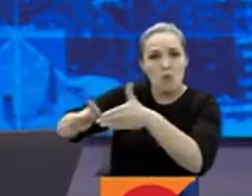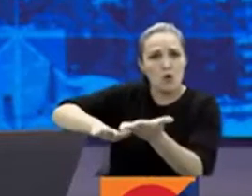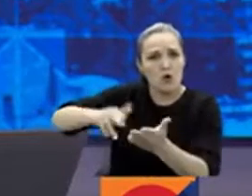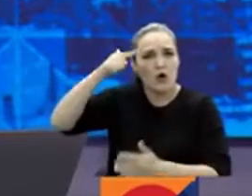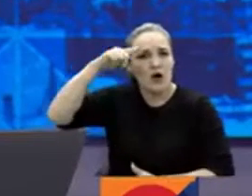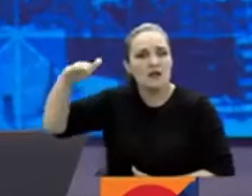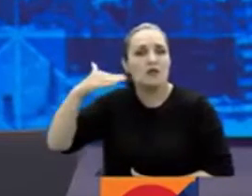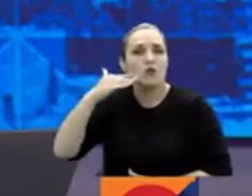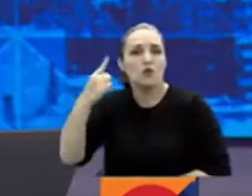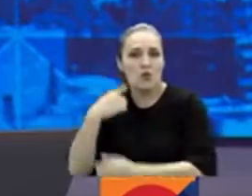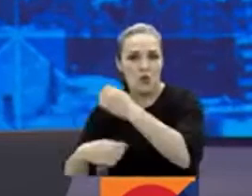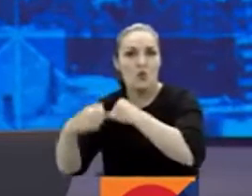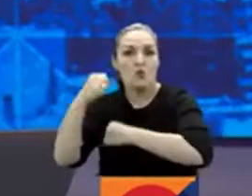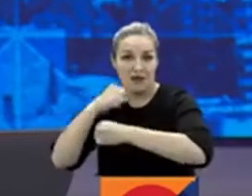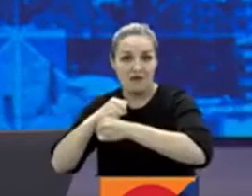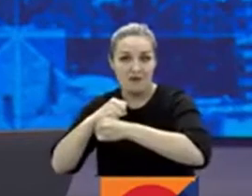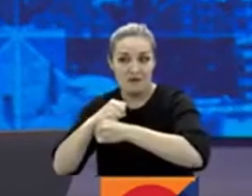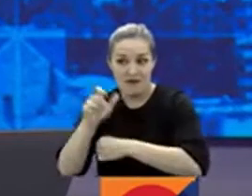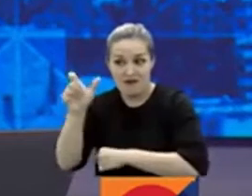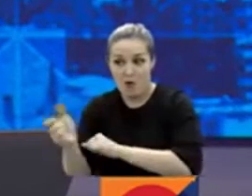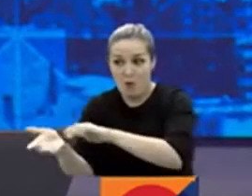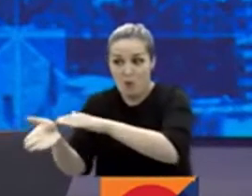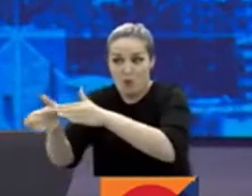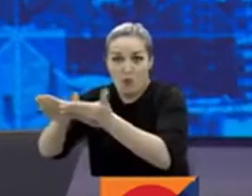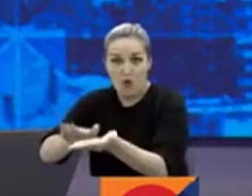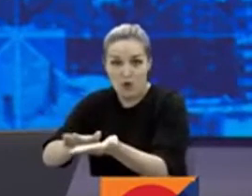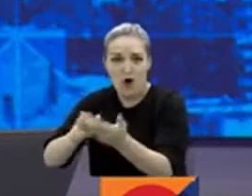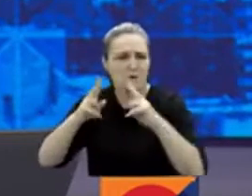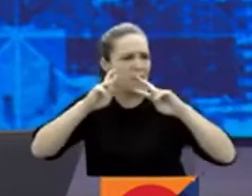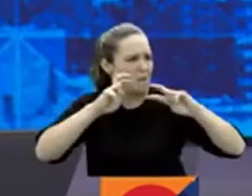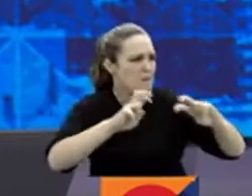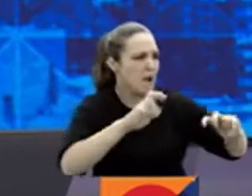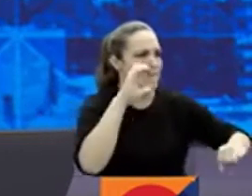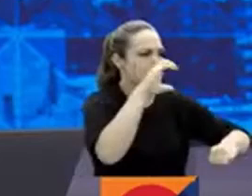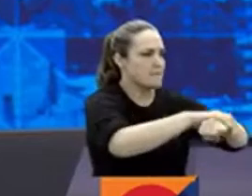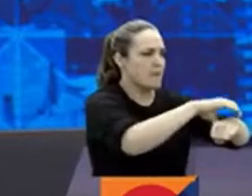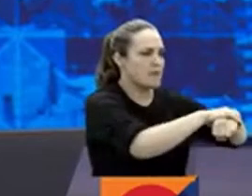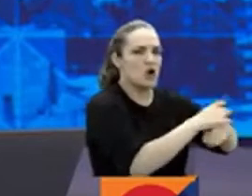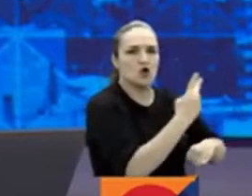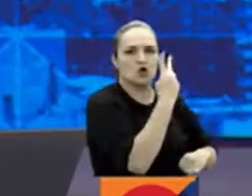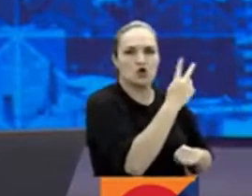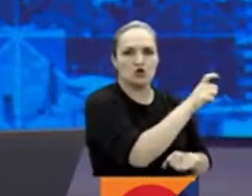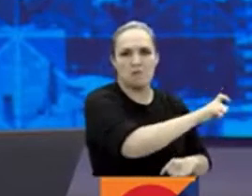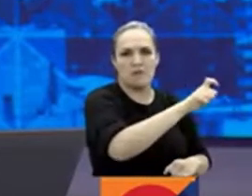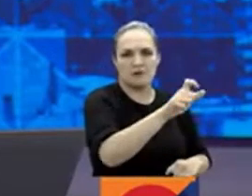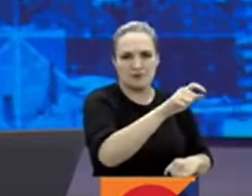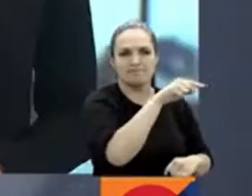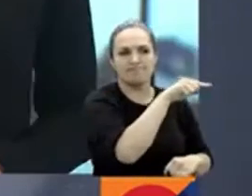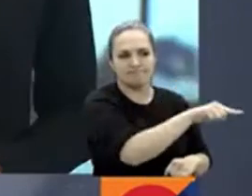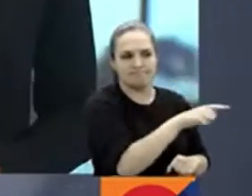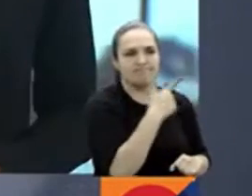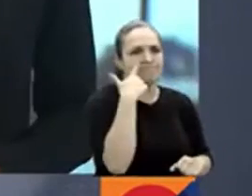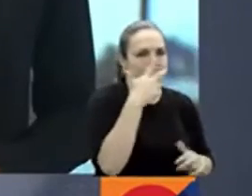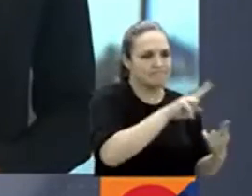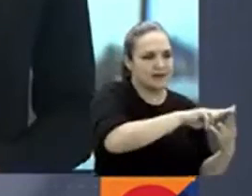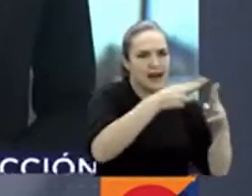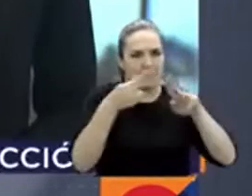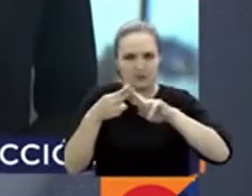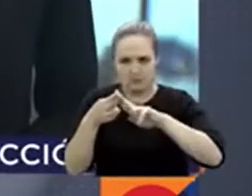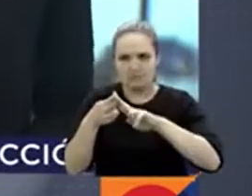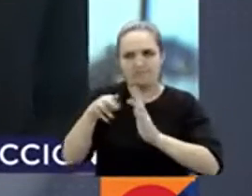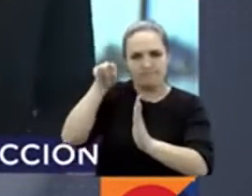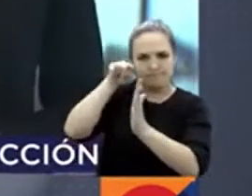el año pasado. Las autoridades capturaron a 2 personas que estarían involucradas en el homicidio. Yuli Pulgarín, buenas